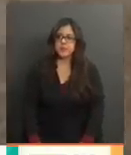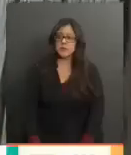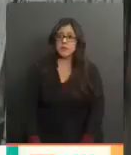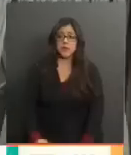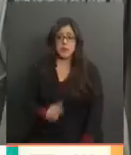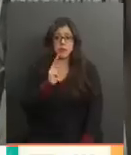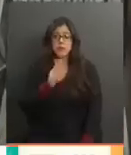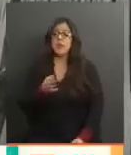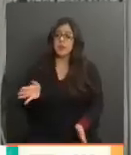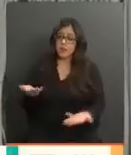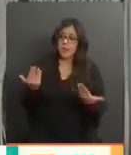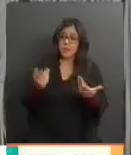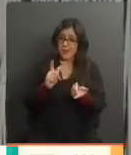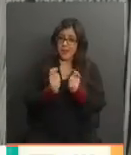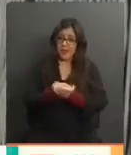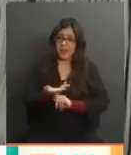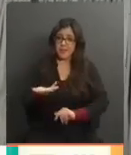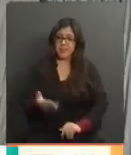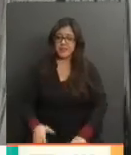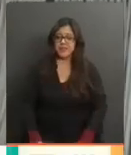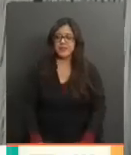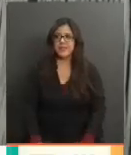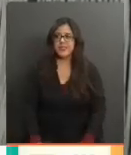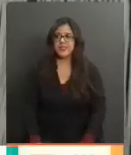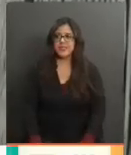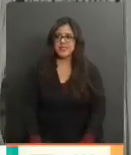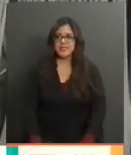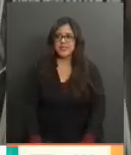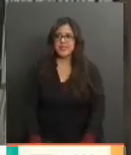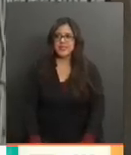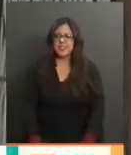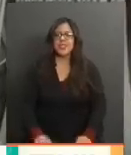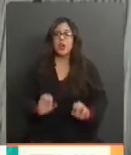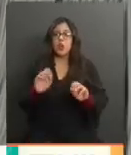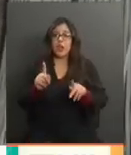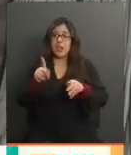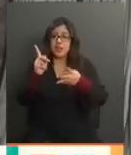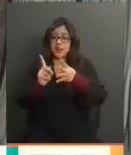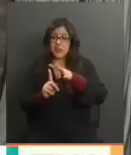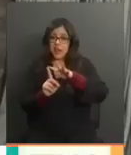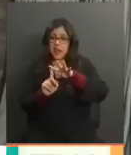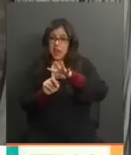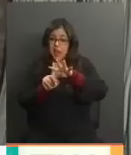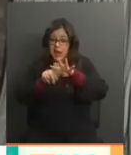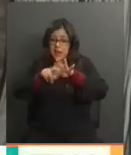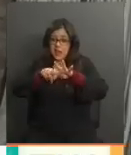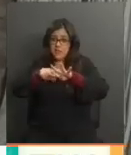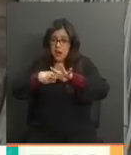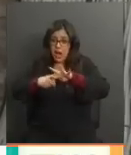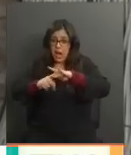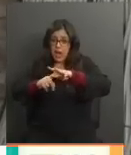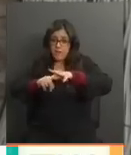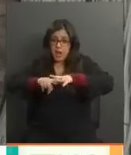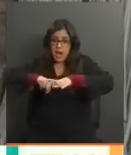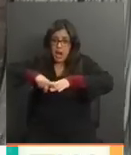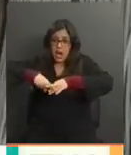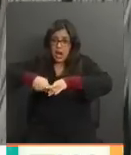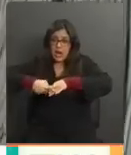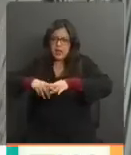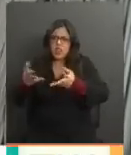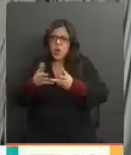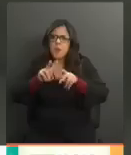Vamos, cambio. Ahora sí, ¿ves? Ya, esta fue por arriba, entonces sí, por abajo. Ahora tiene que ir. Pero ¿cómo hago para